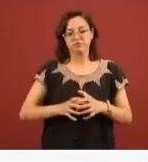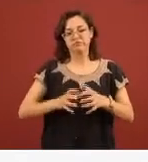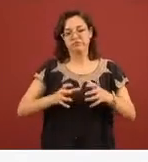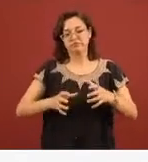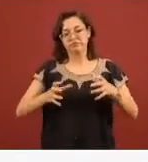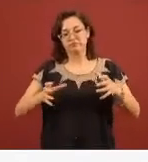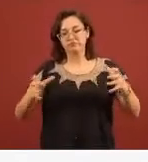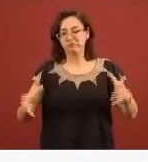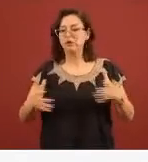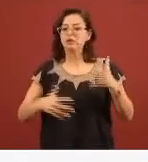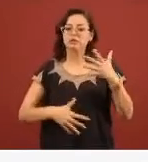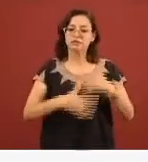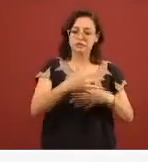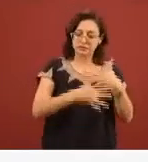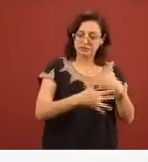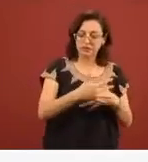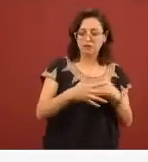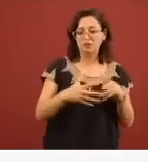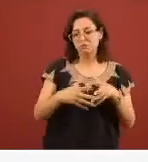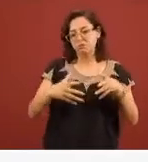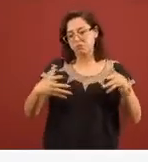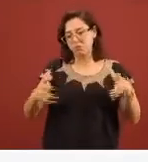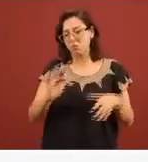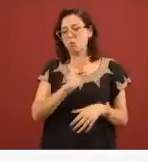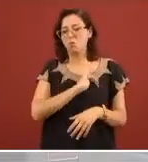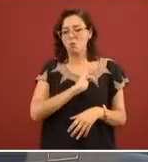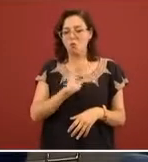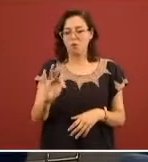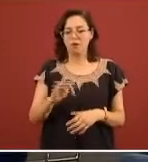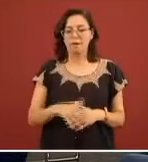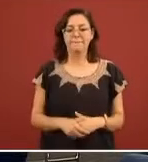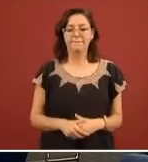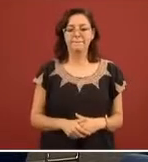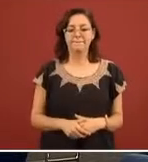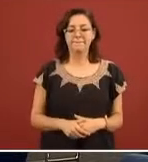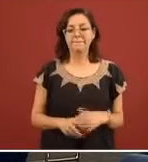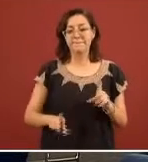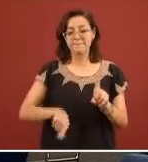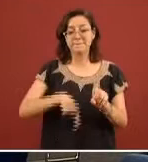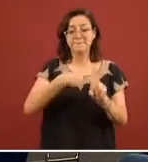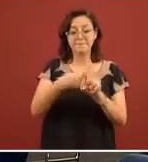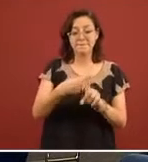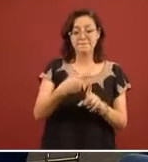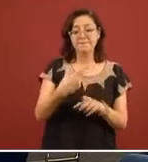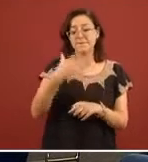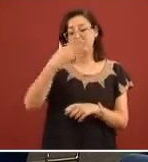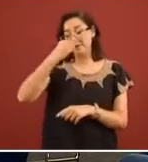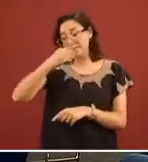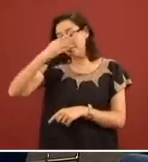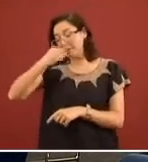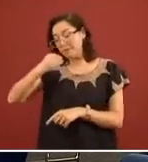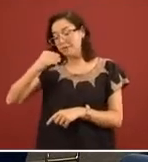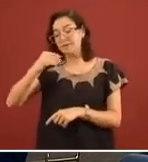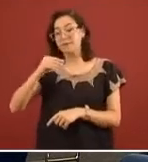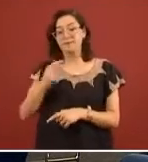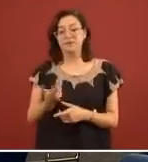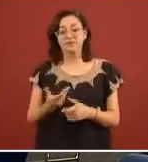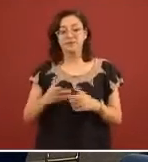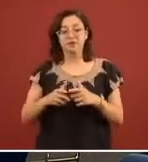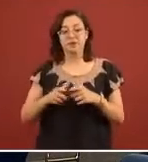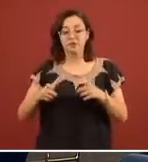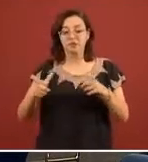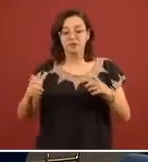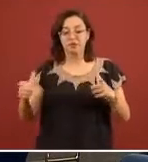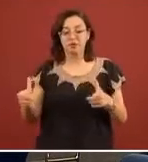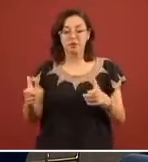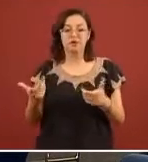al que vimos en la 15, en donde se empieza a incrementar y empieza a subir. La positividad de influenza cada vez es mayor y cada vez se